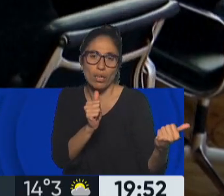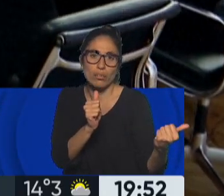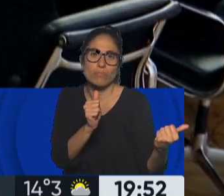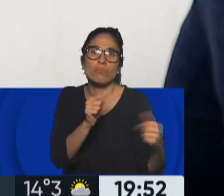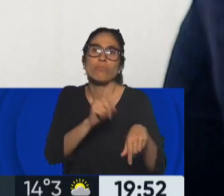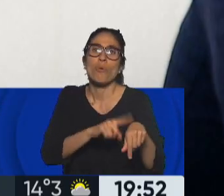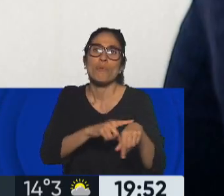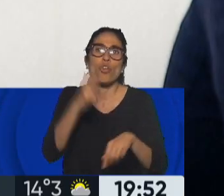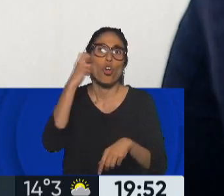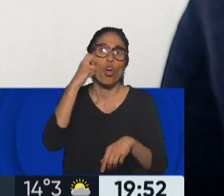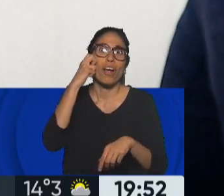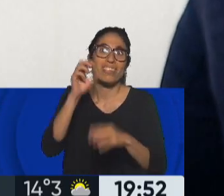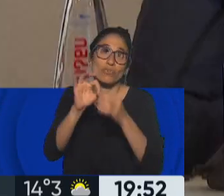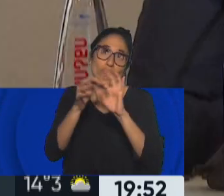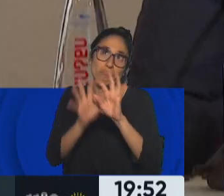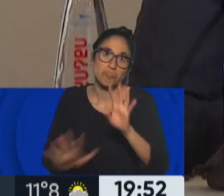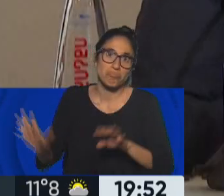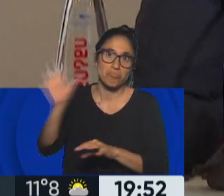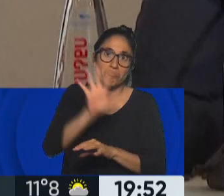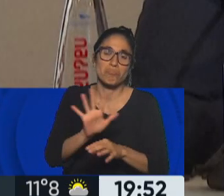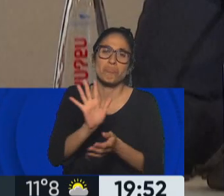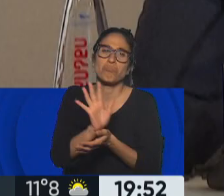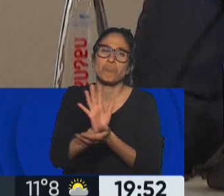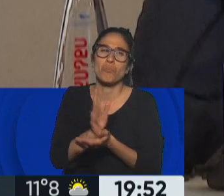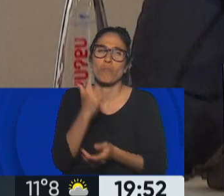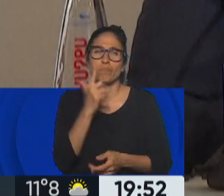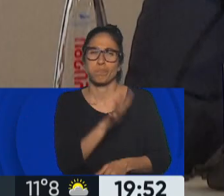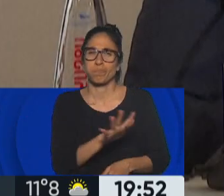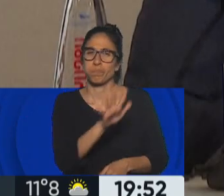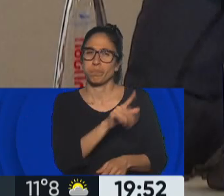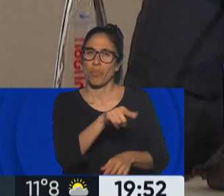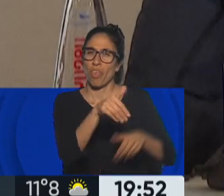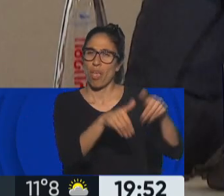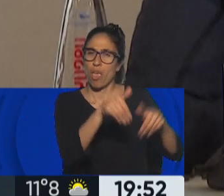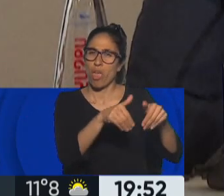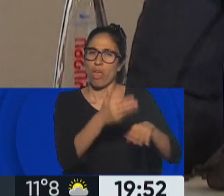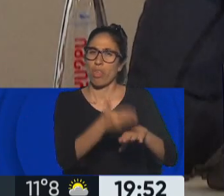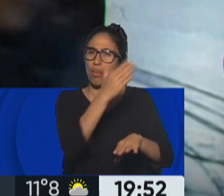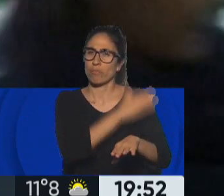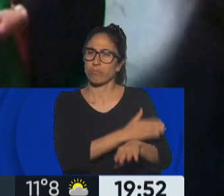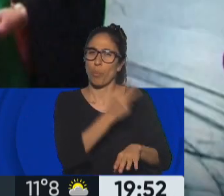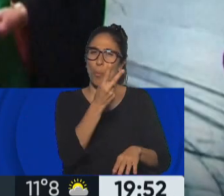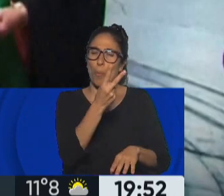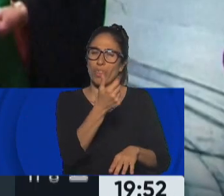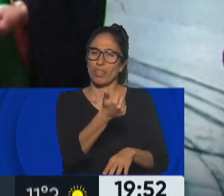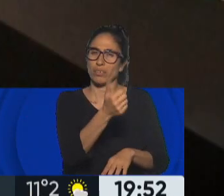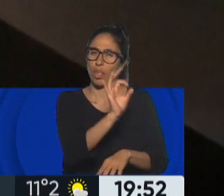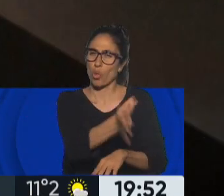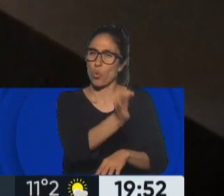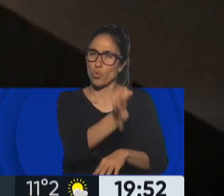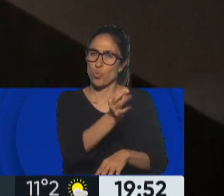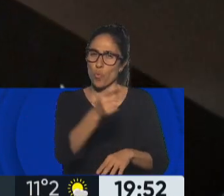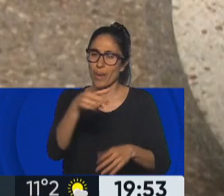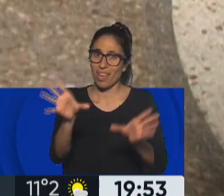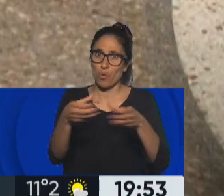que el Parlamento Europeo cuestionara la transparencia de las elecciones parlamentarias del pasado 26 de octubre en ese país, donde el partido oficialista